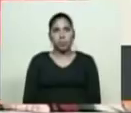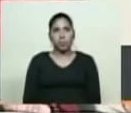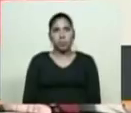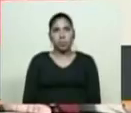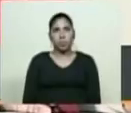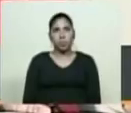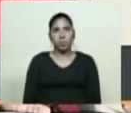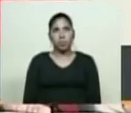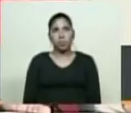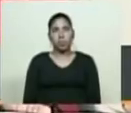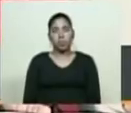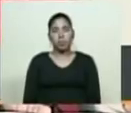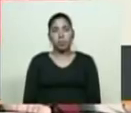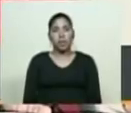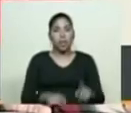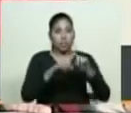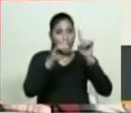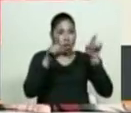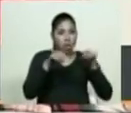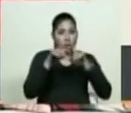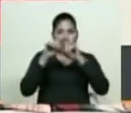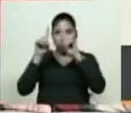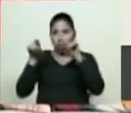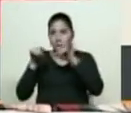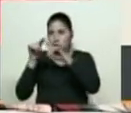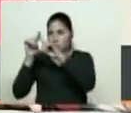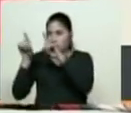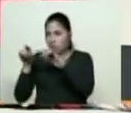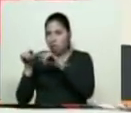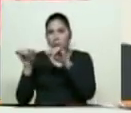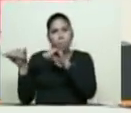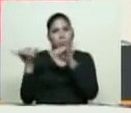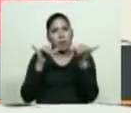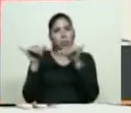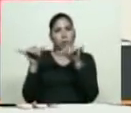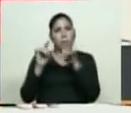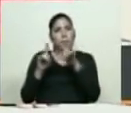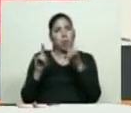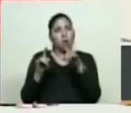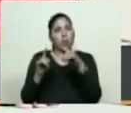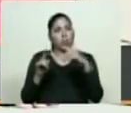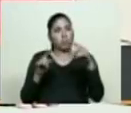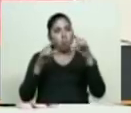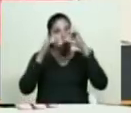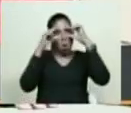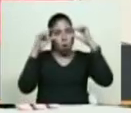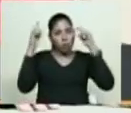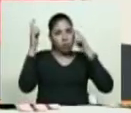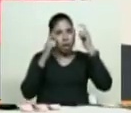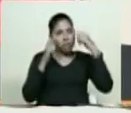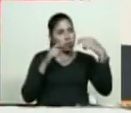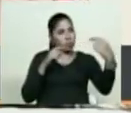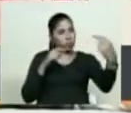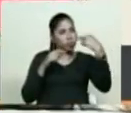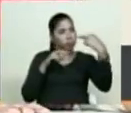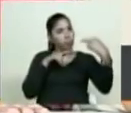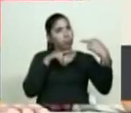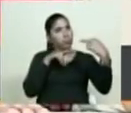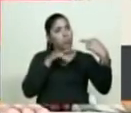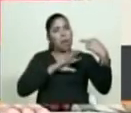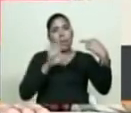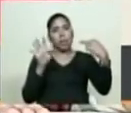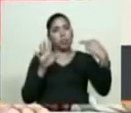tarjetas son del mismo tamaño, pero los ojos de Chávez nos alumbran al que vea esa tarjeta. Y no, arriba y a la